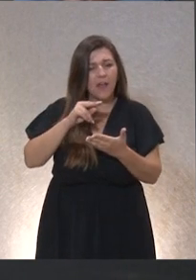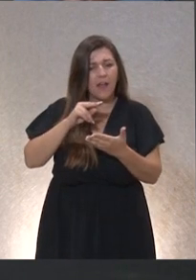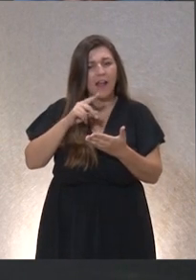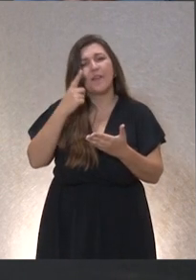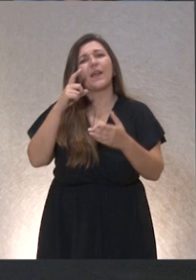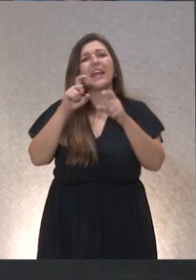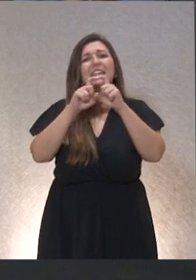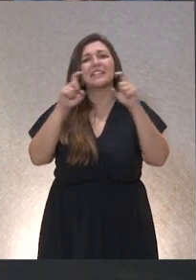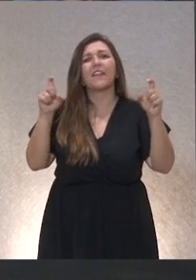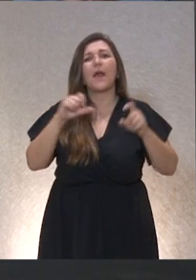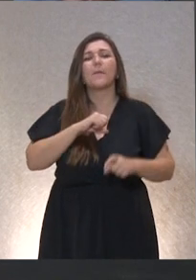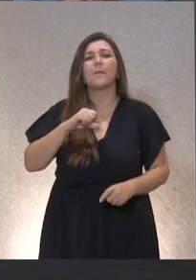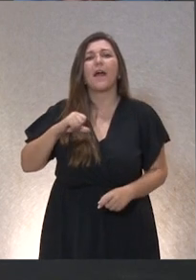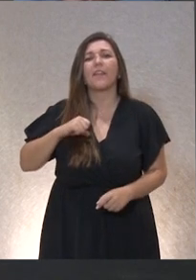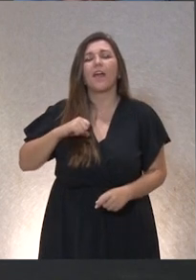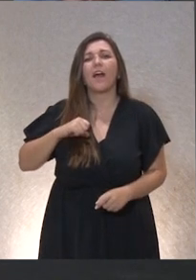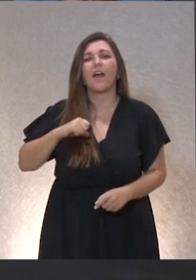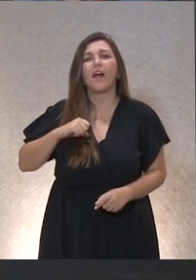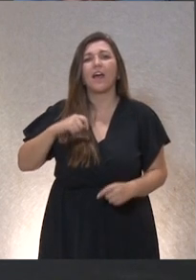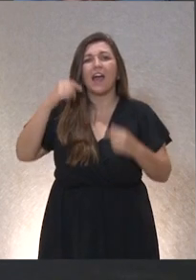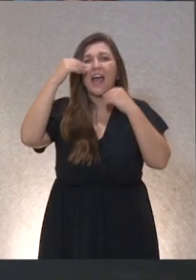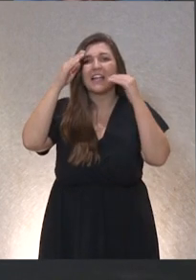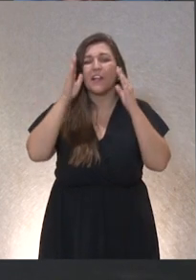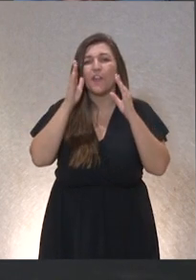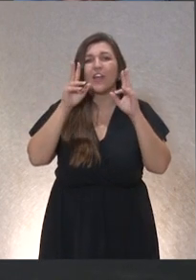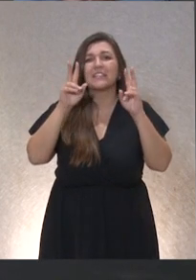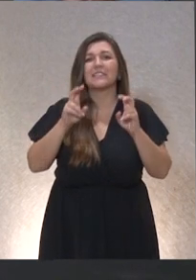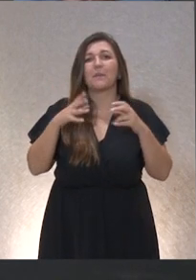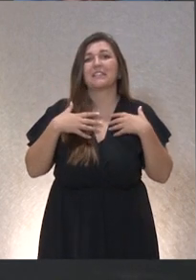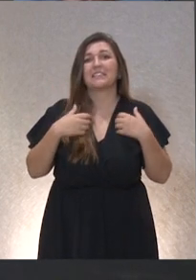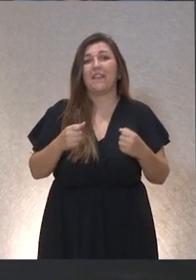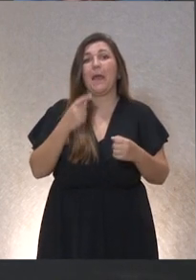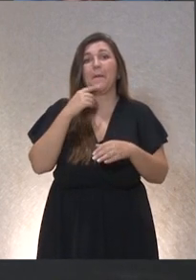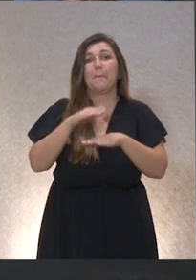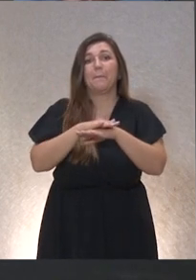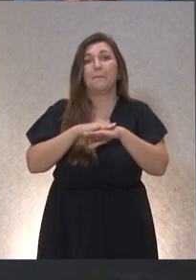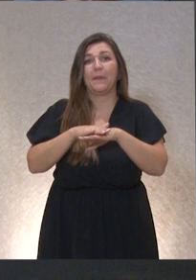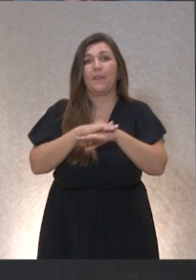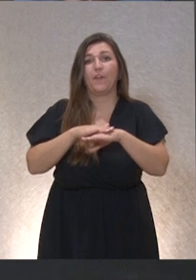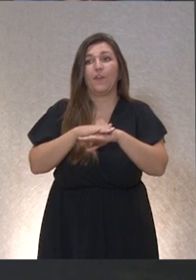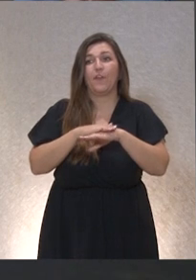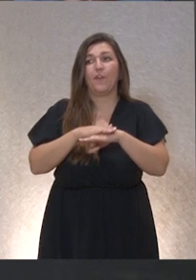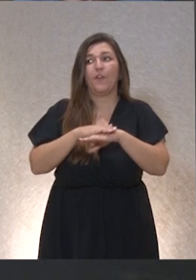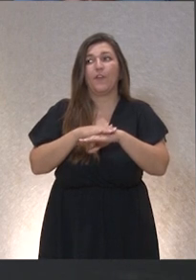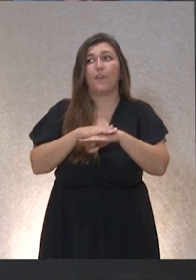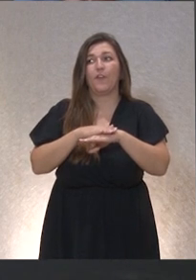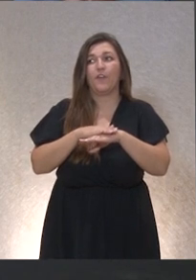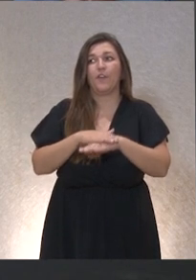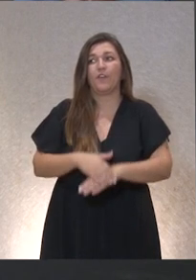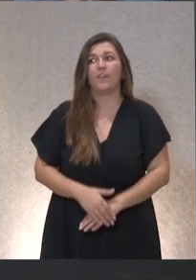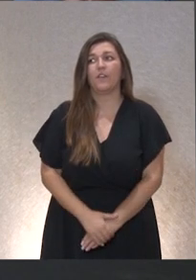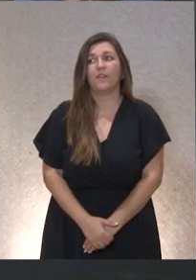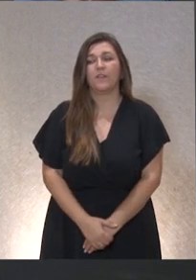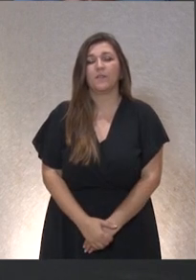una entidad privada que se dedica a temas de sanidad perdonar un momento que aquí aquí eh